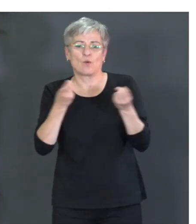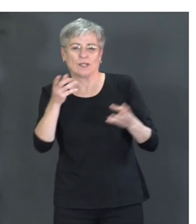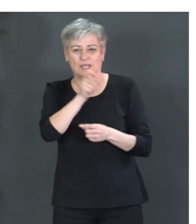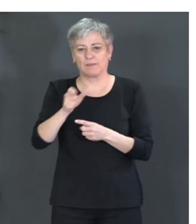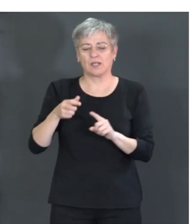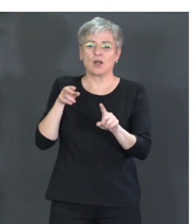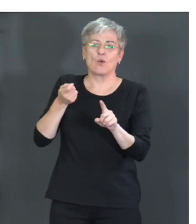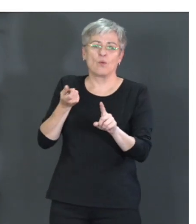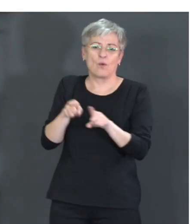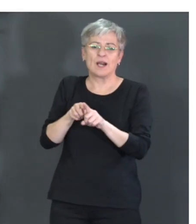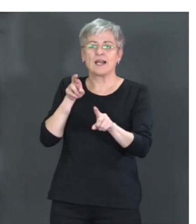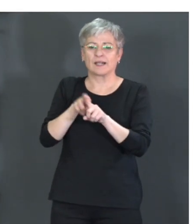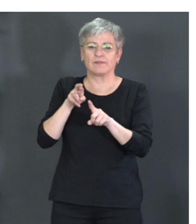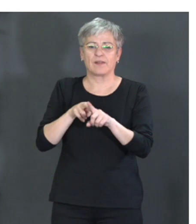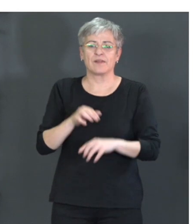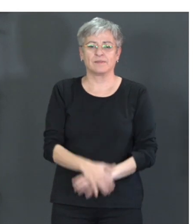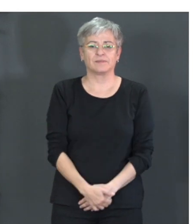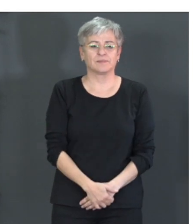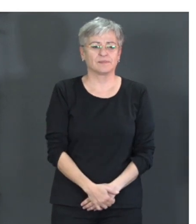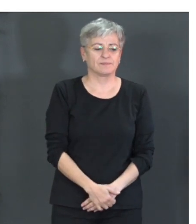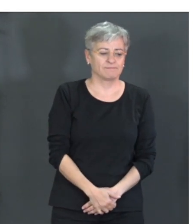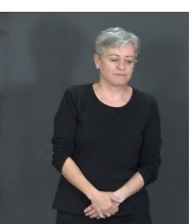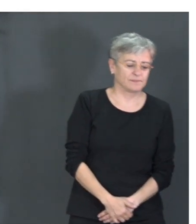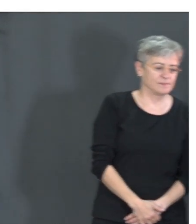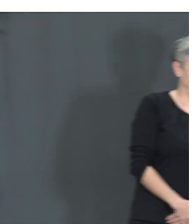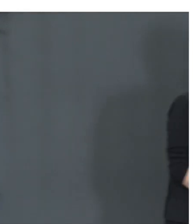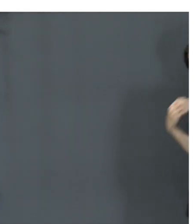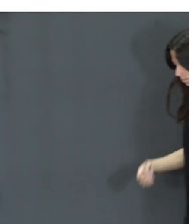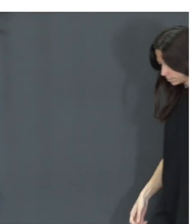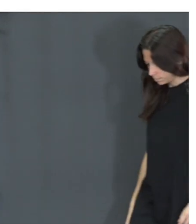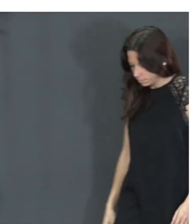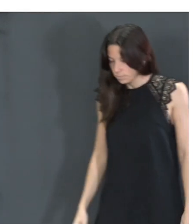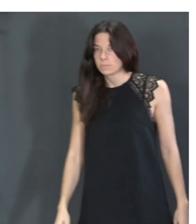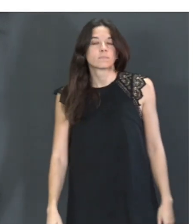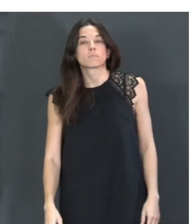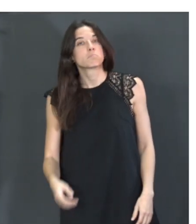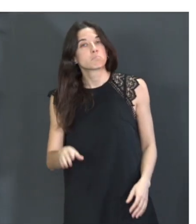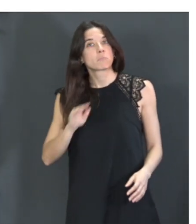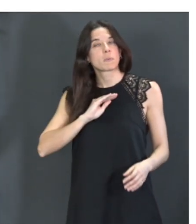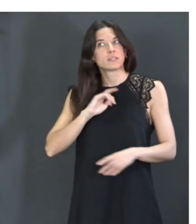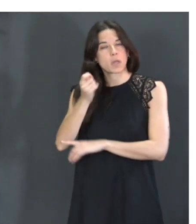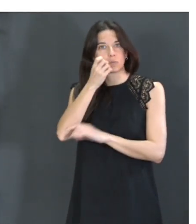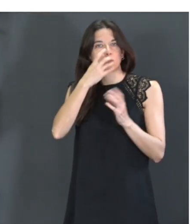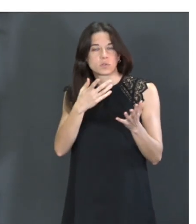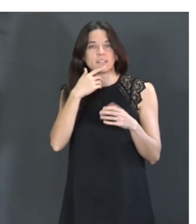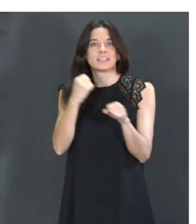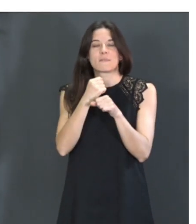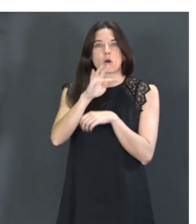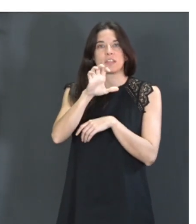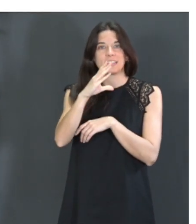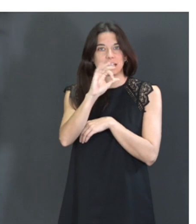cómo lo están recibiendo. Qué buena acogida, tanto el trabajo que está haciendo Texos, lo que